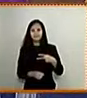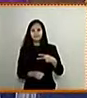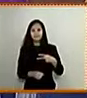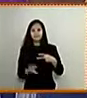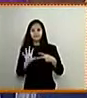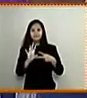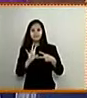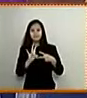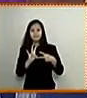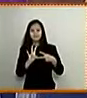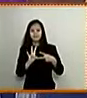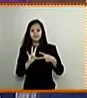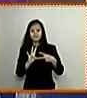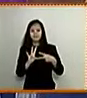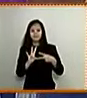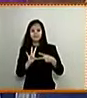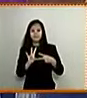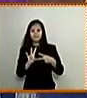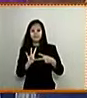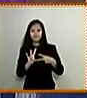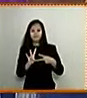7, segundo dígito.